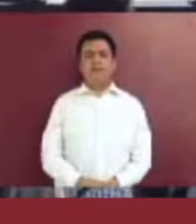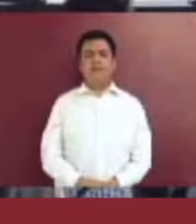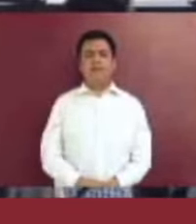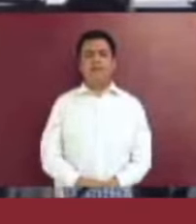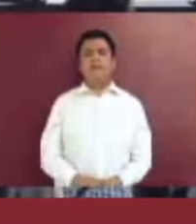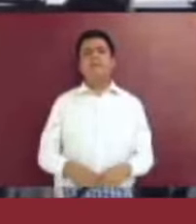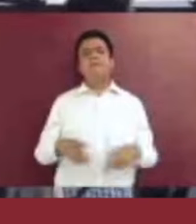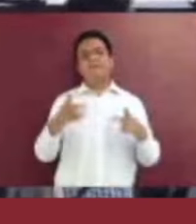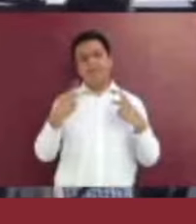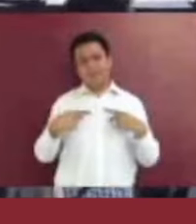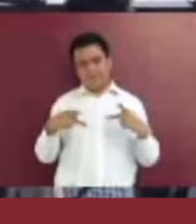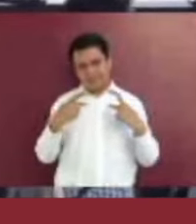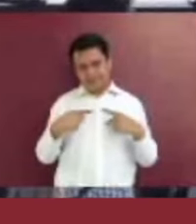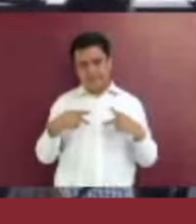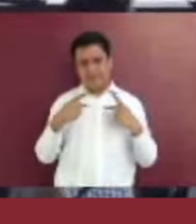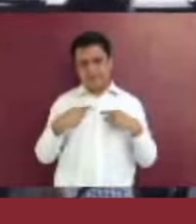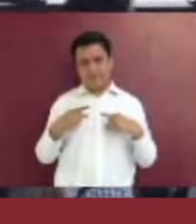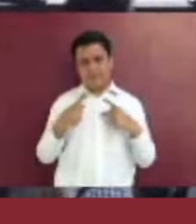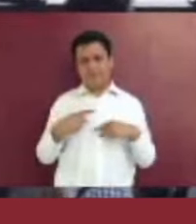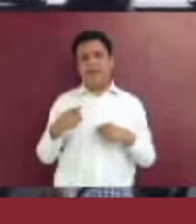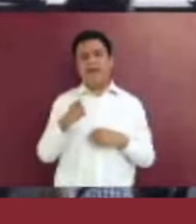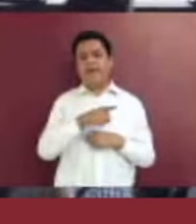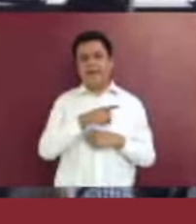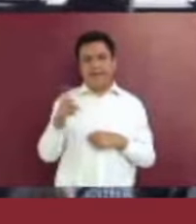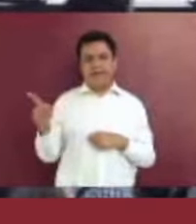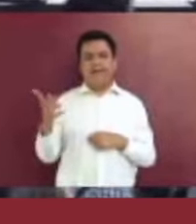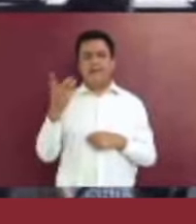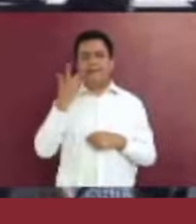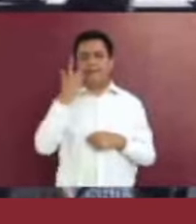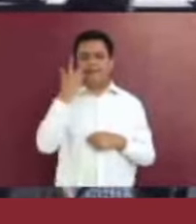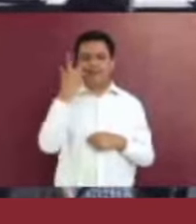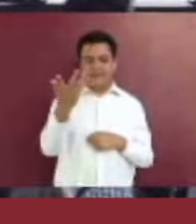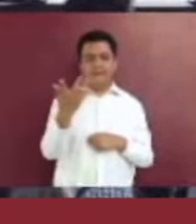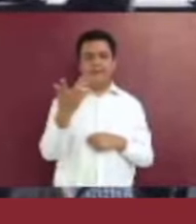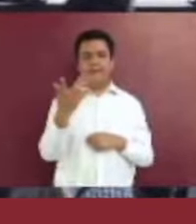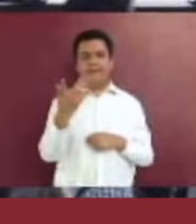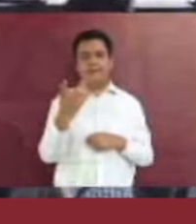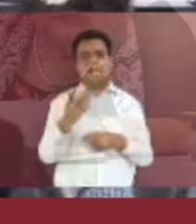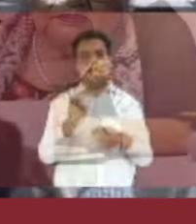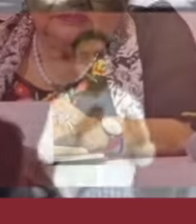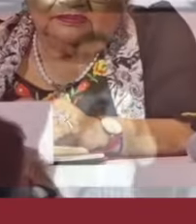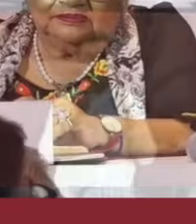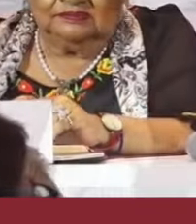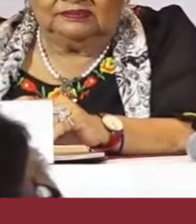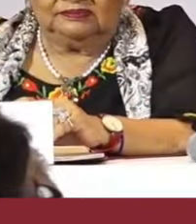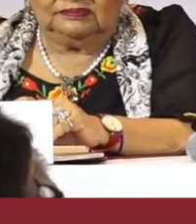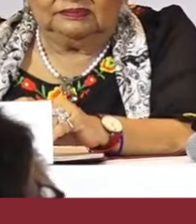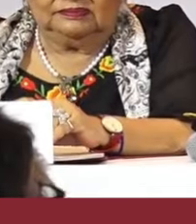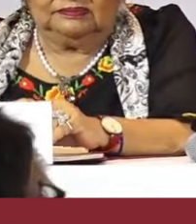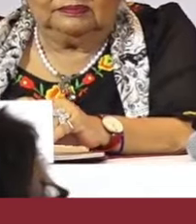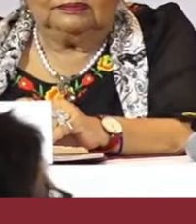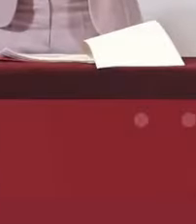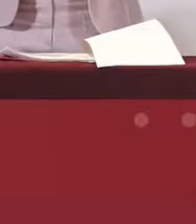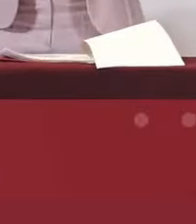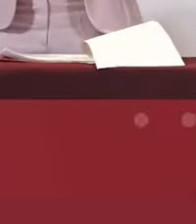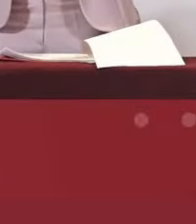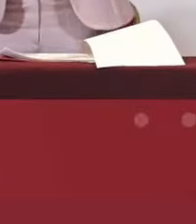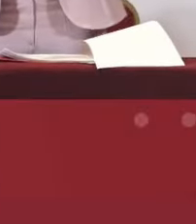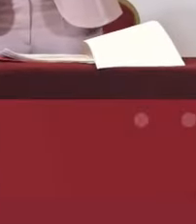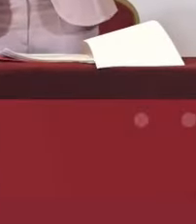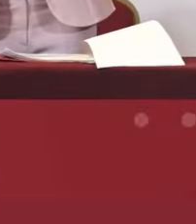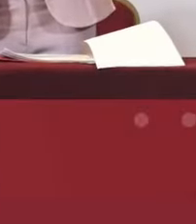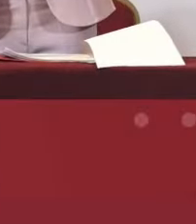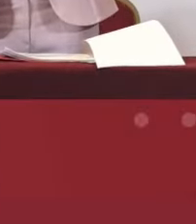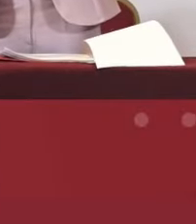cambiar la vida de nuestro país por eso una vez elegida como presidenta ha prometido implementar iniciativas como la